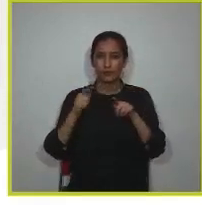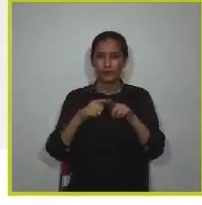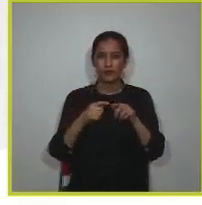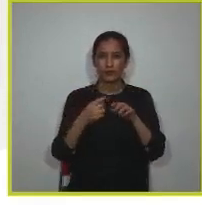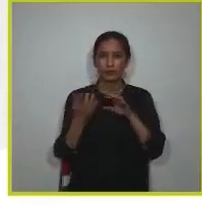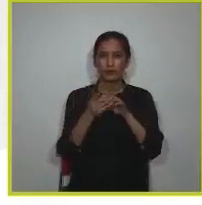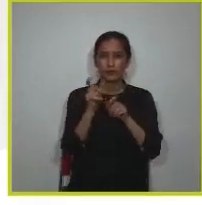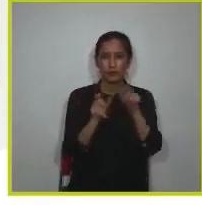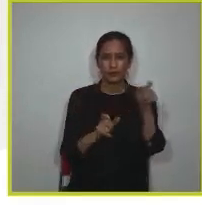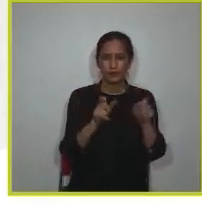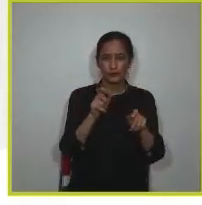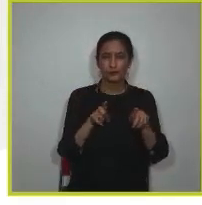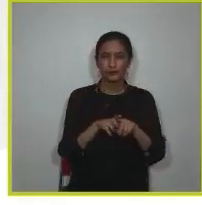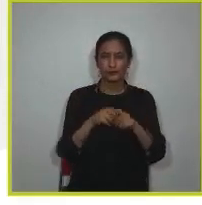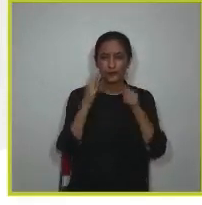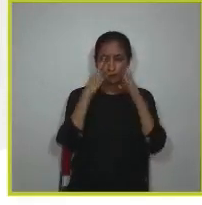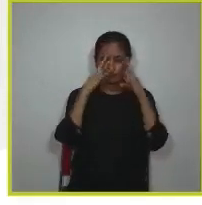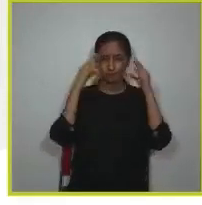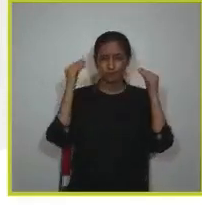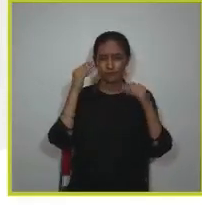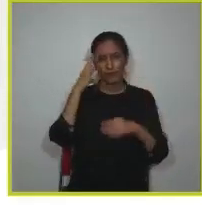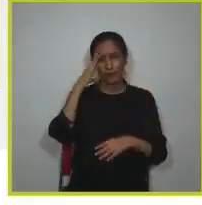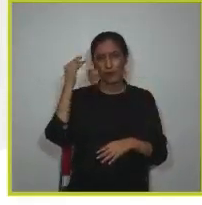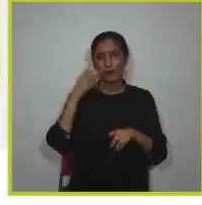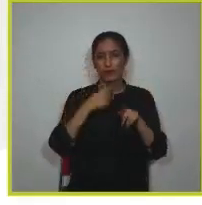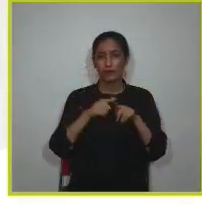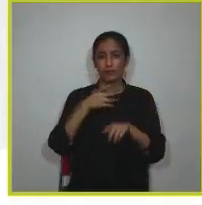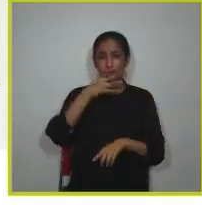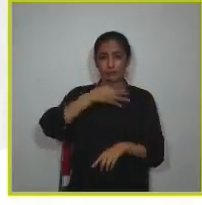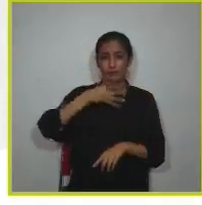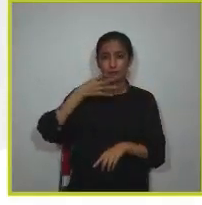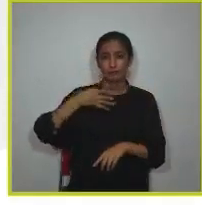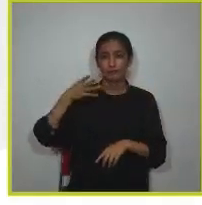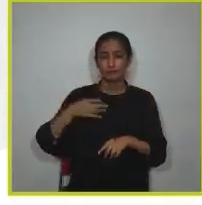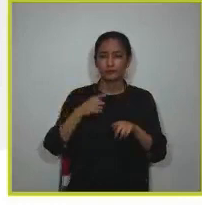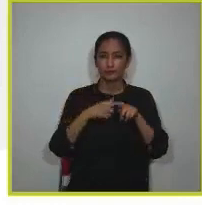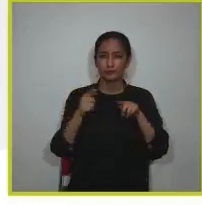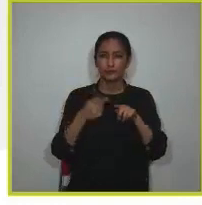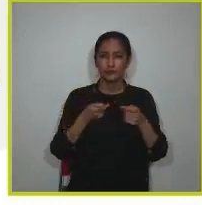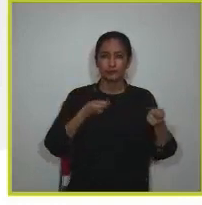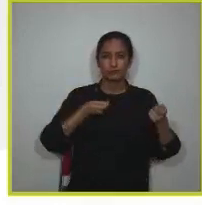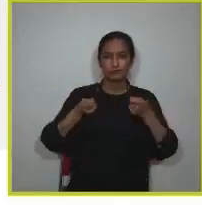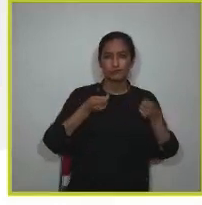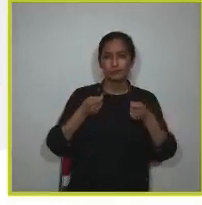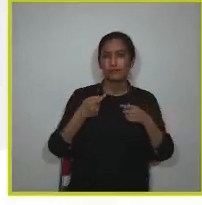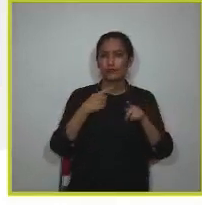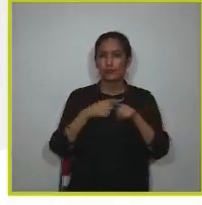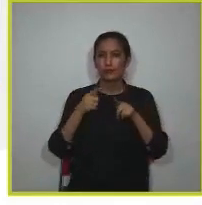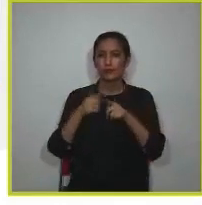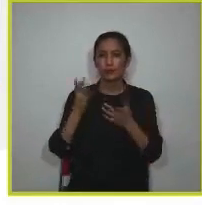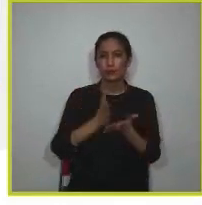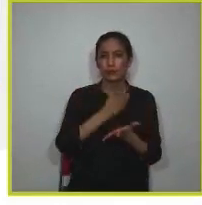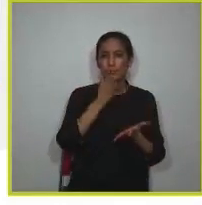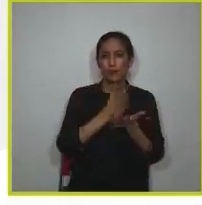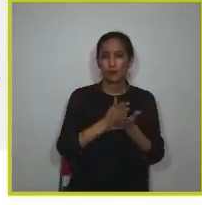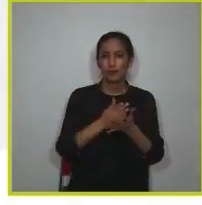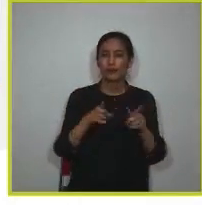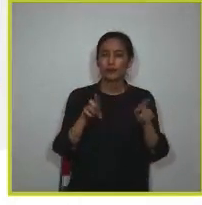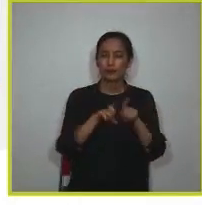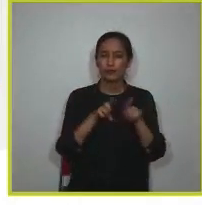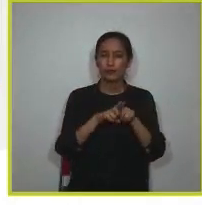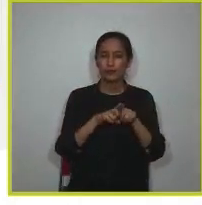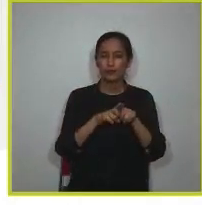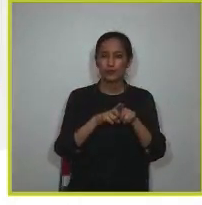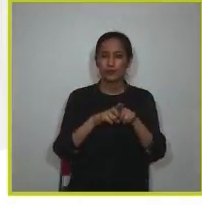gestión social tiene amplia experiencia en temas de fiscalización ambiental gestión de conflictos sobre problemáticas de índole